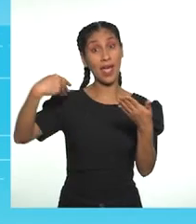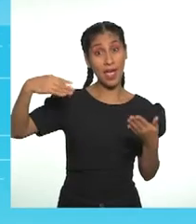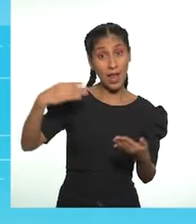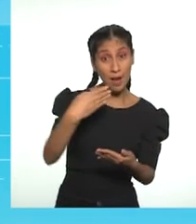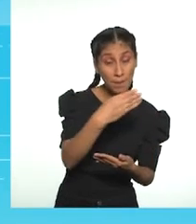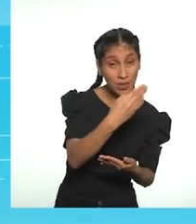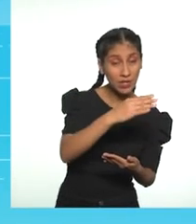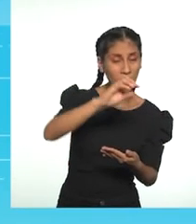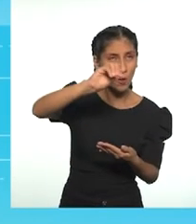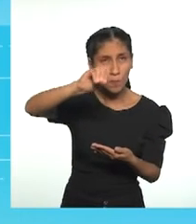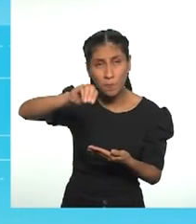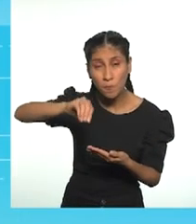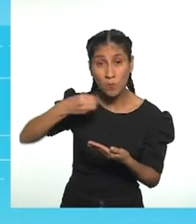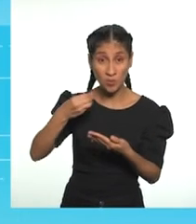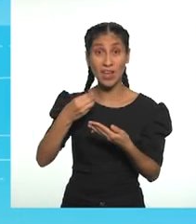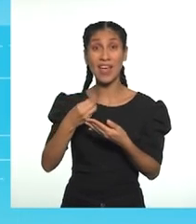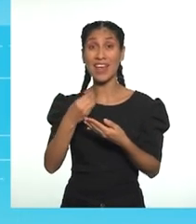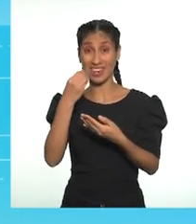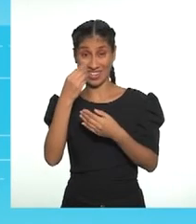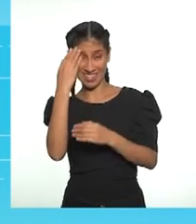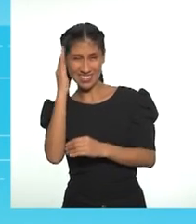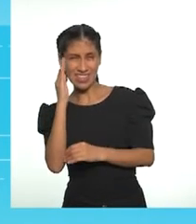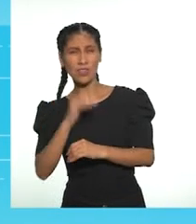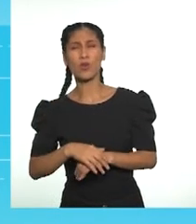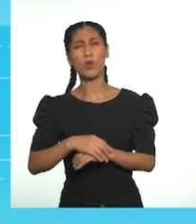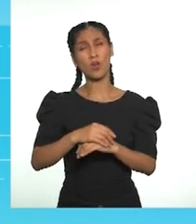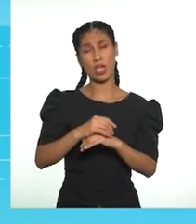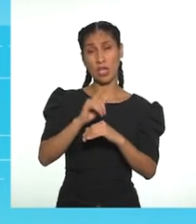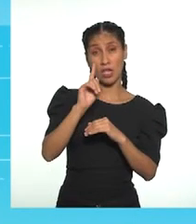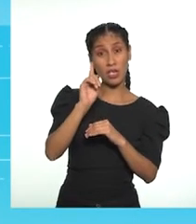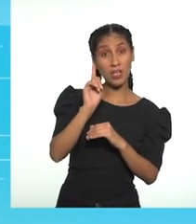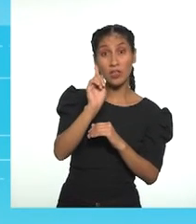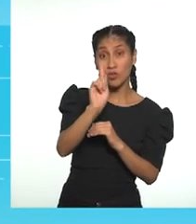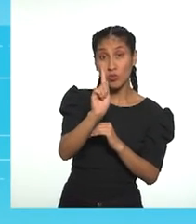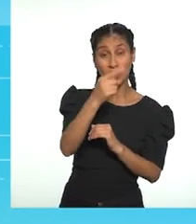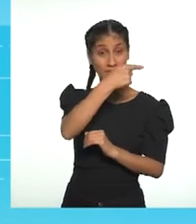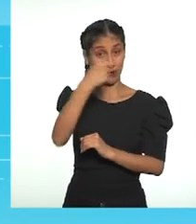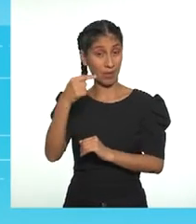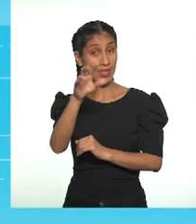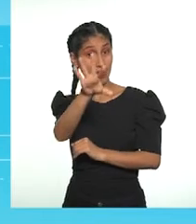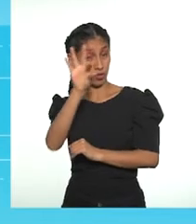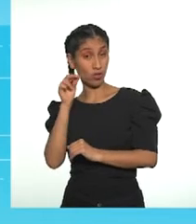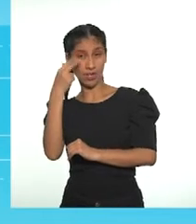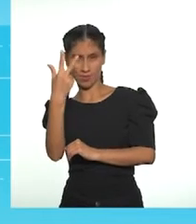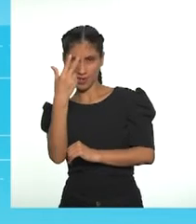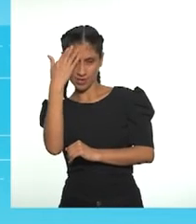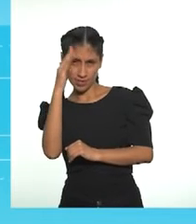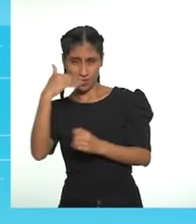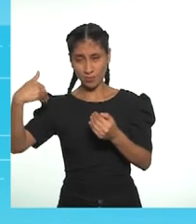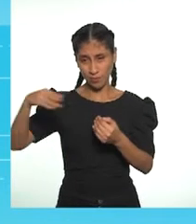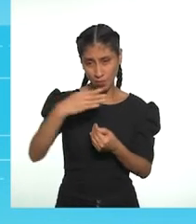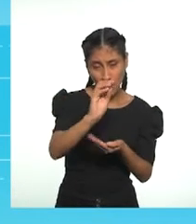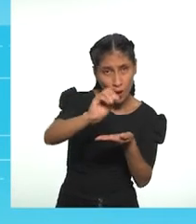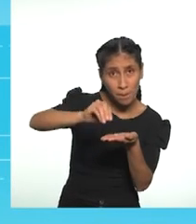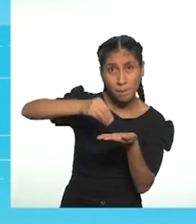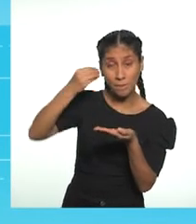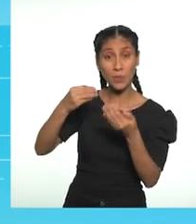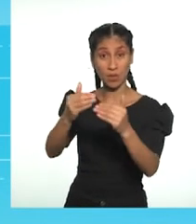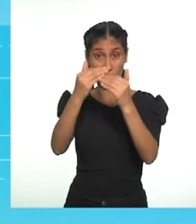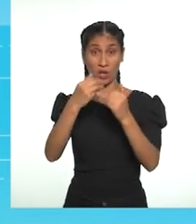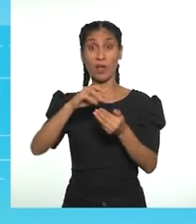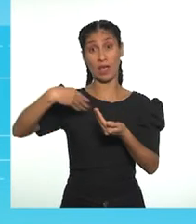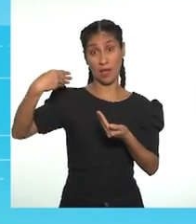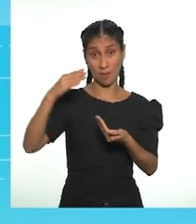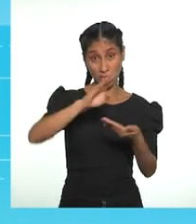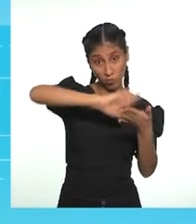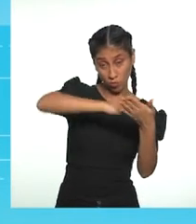para el consumo de pescado en Semana Santa. 1. Come pescado al menos 3 veces a la semana. 2. Evita comerlo